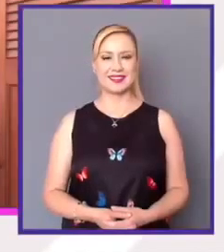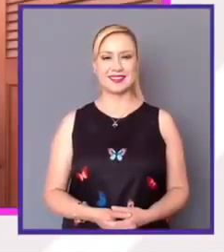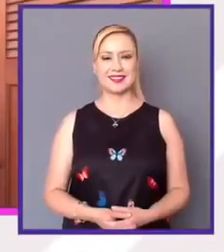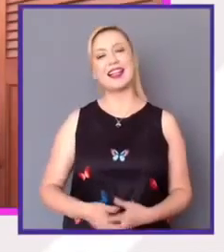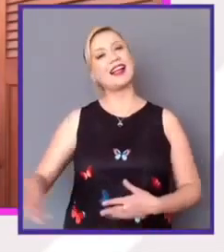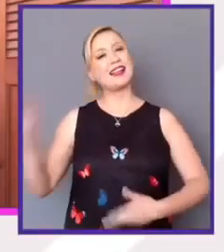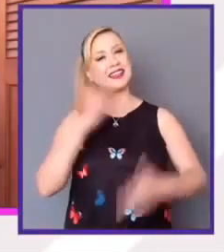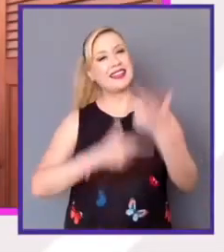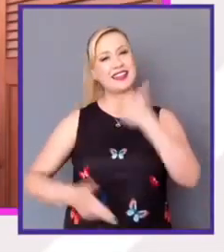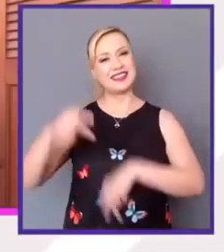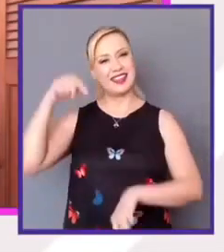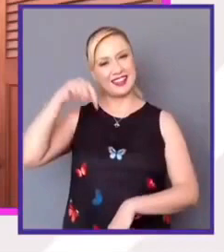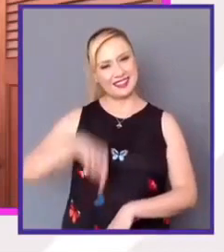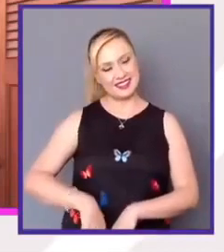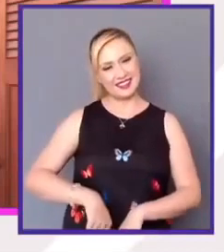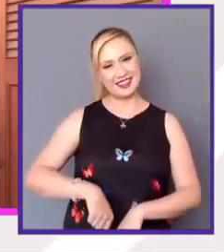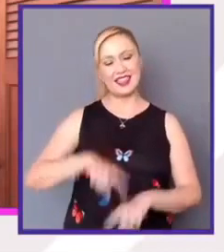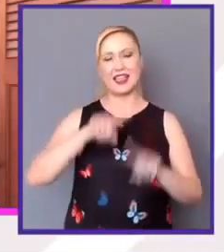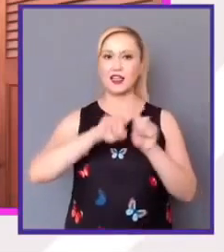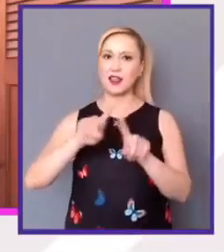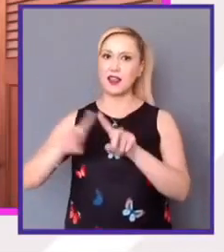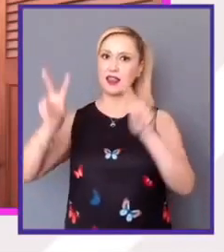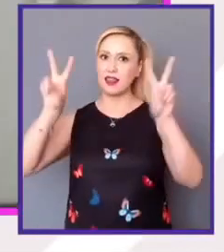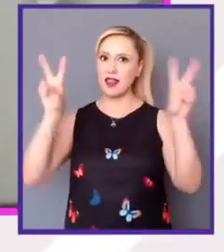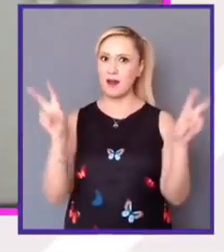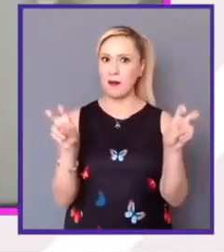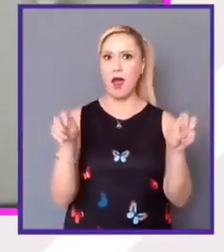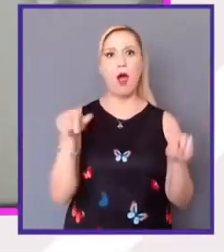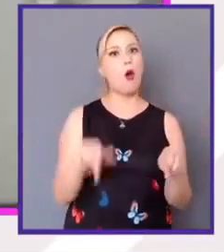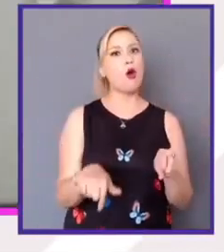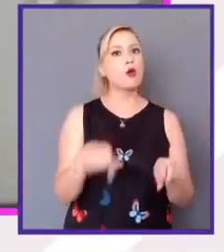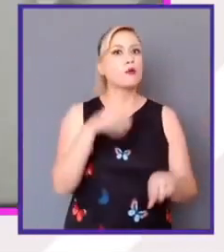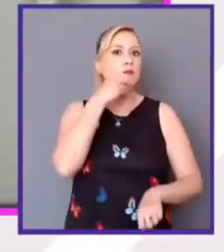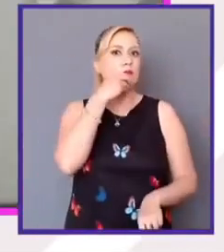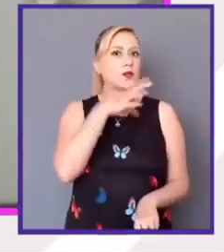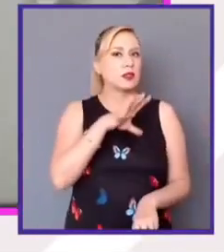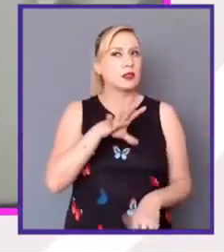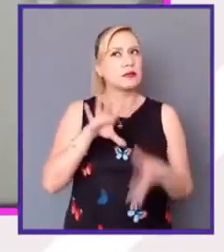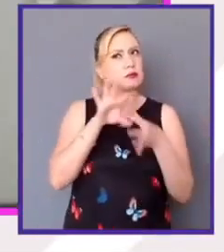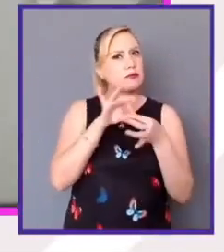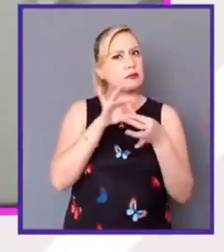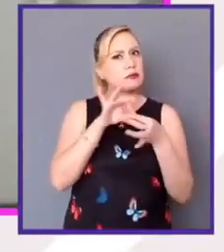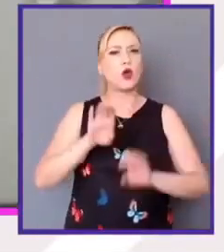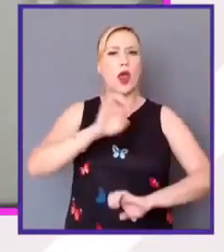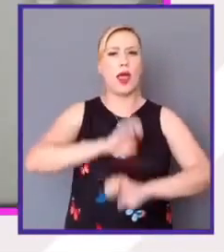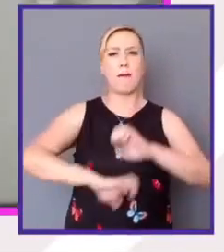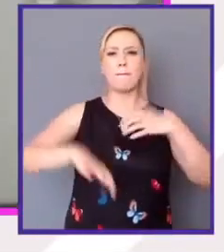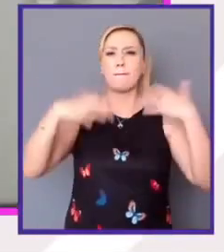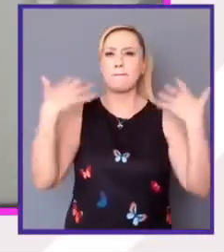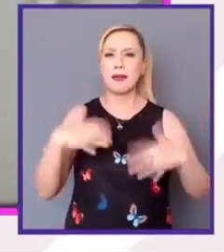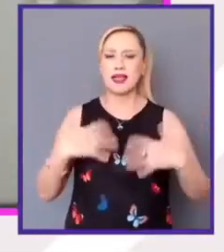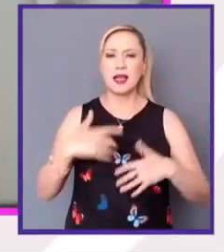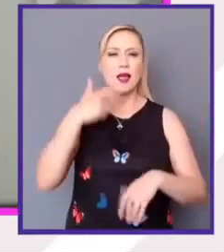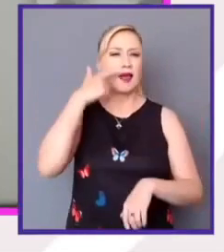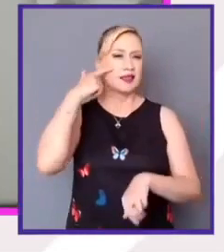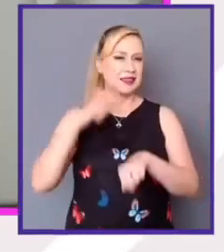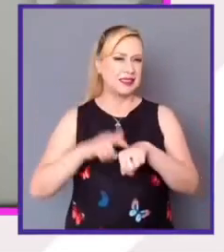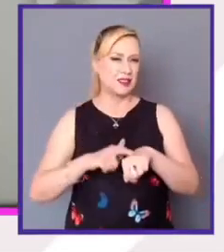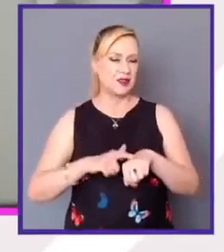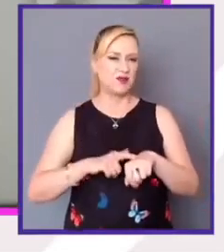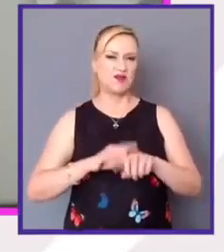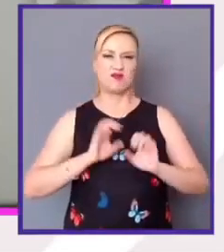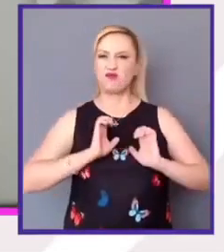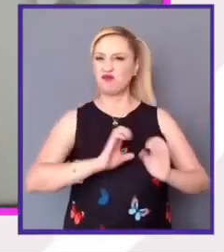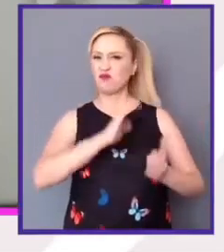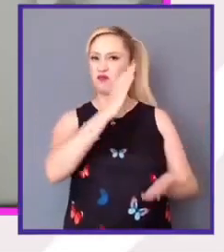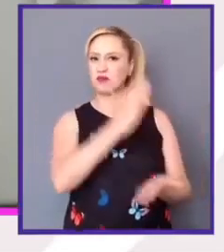Estamos de vuelta en Espacio Diverso, en este último bloque sobre el tema empresas antirracistas. Y me gustaría, para ir cerrando,